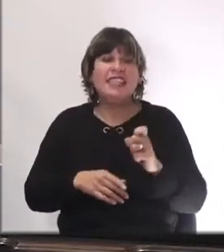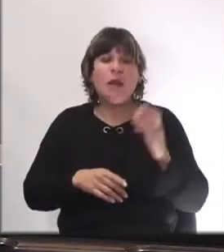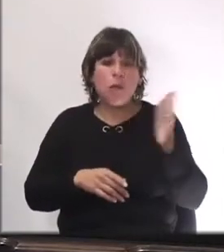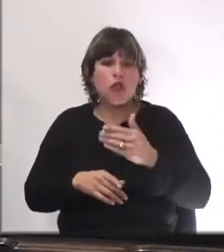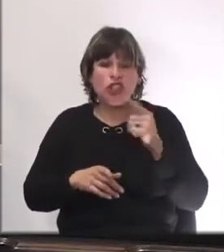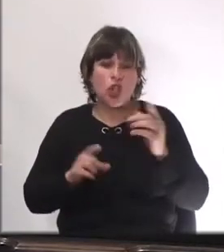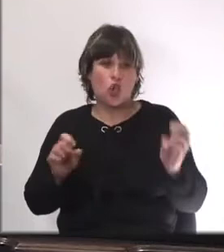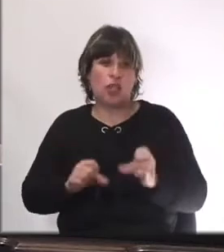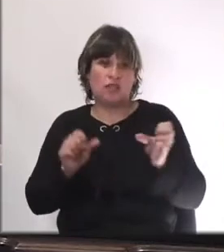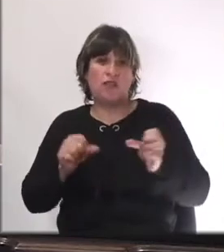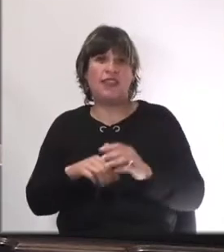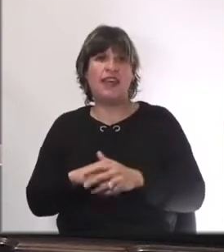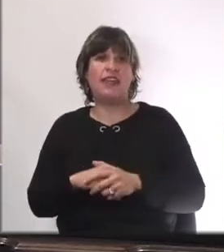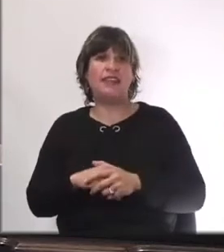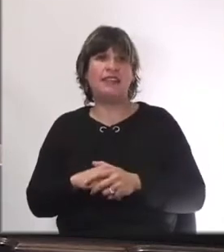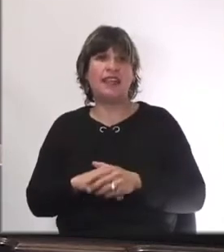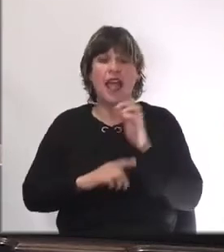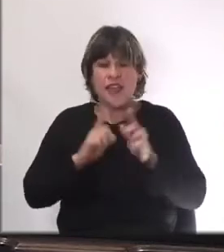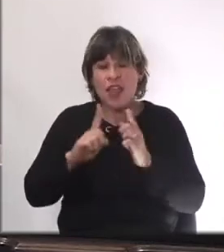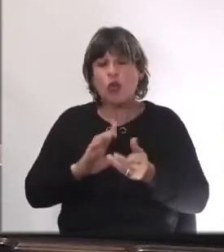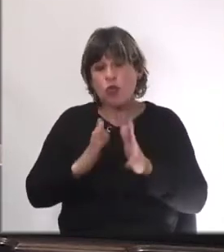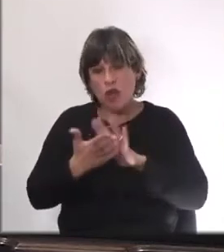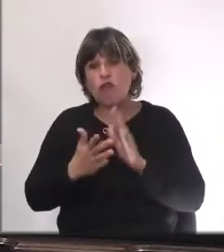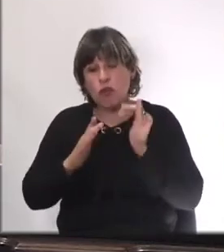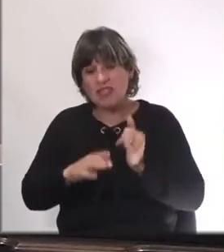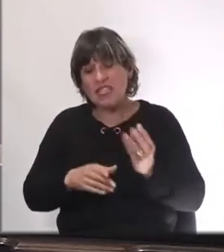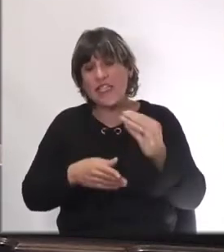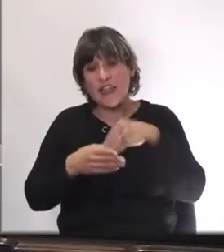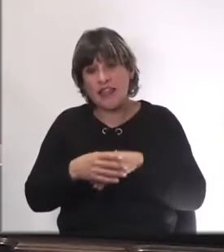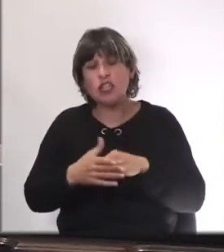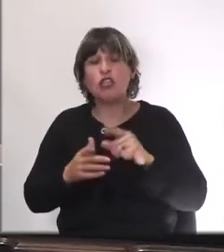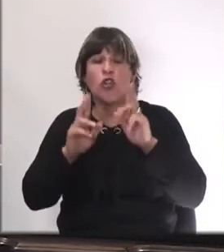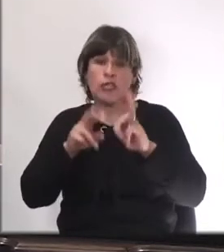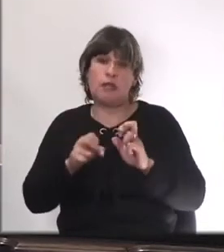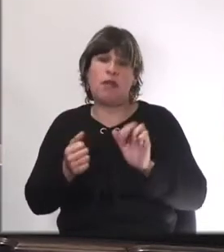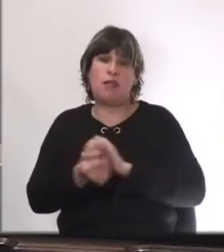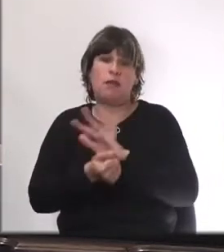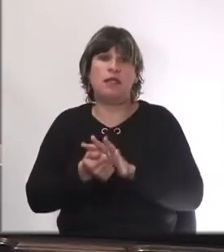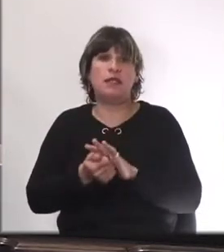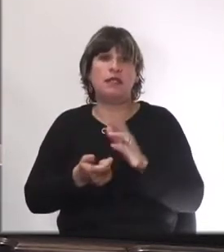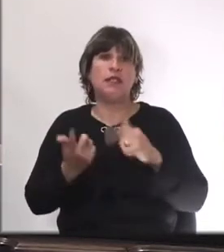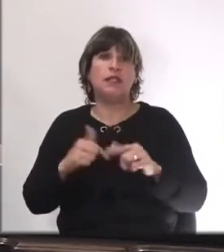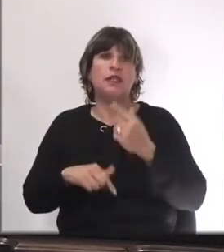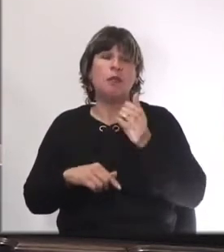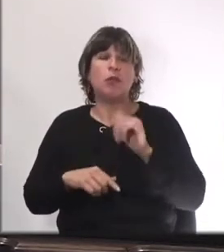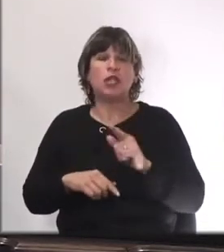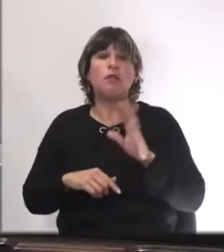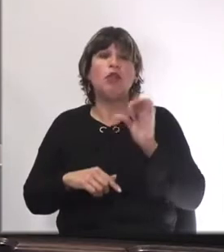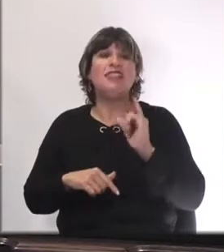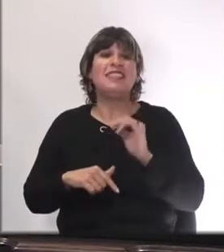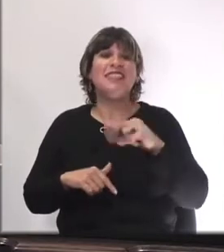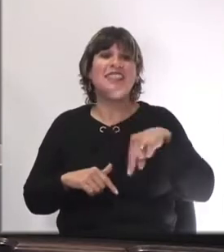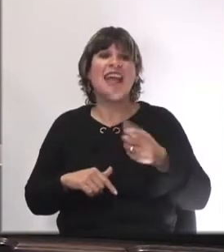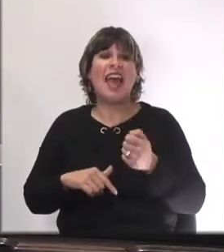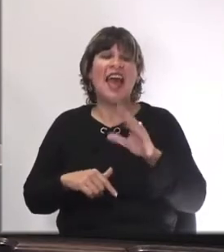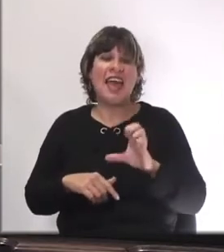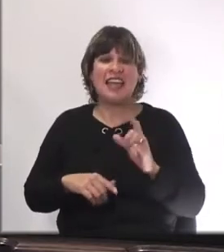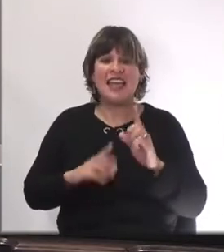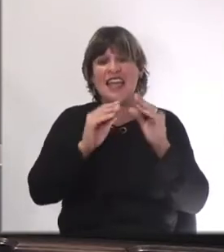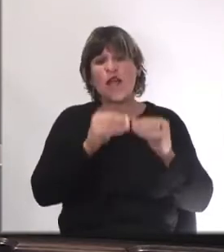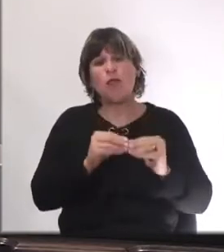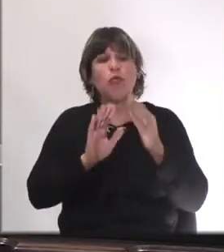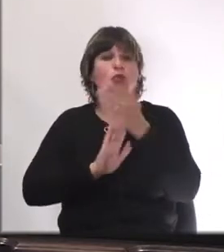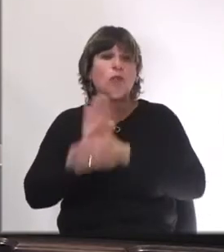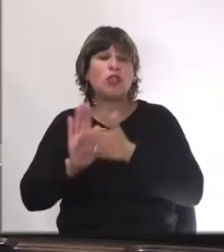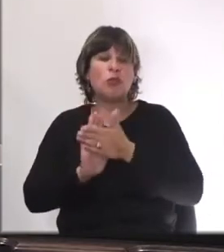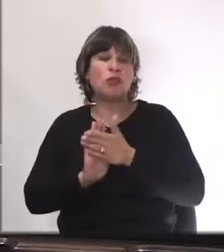actividades que de alguna manera sí tuvieron que ver con la pandemia. Por ejemplo, el SINAE en el presupuesto nacional figura